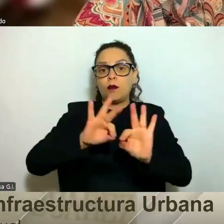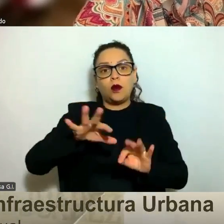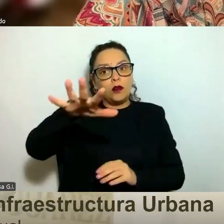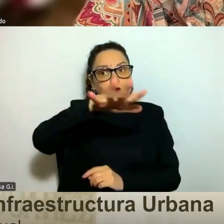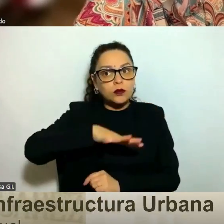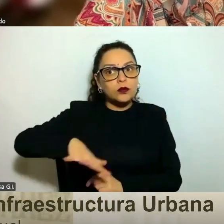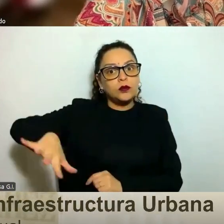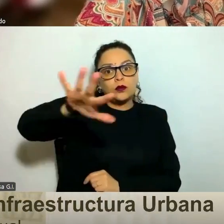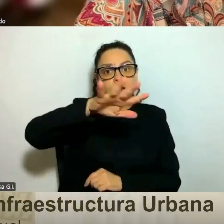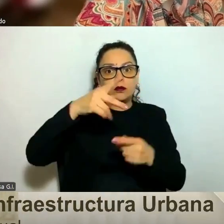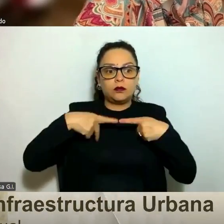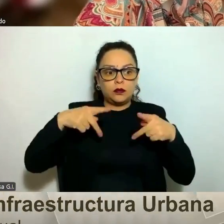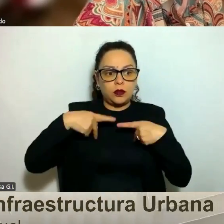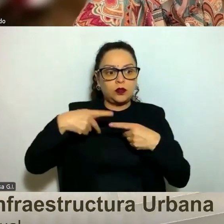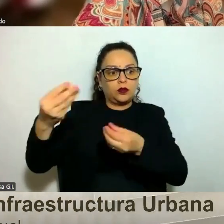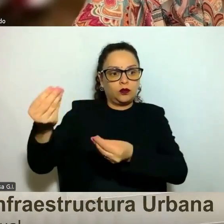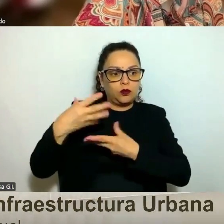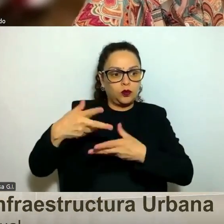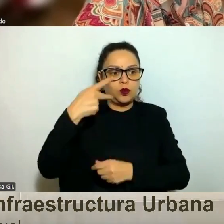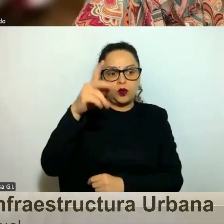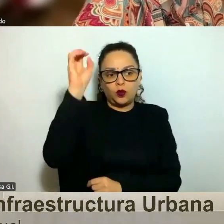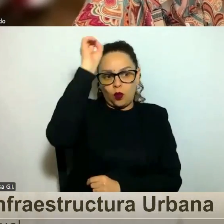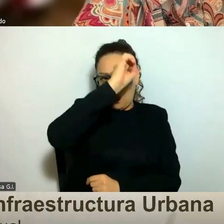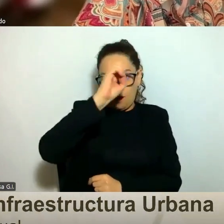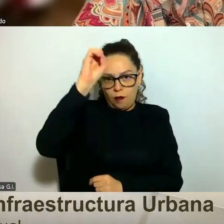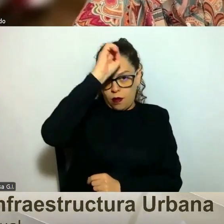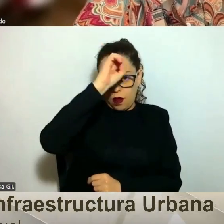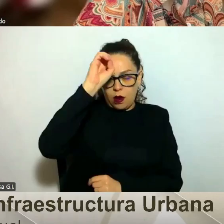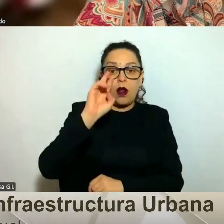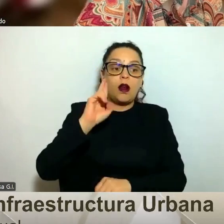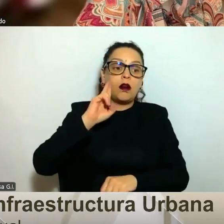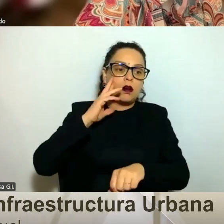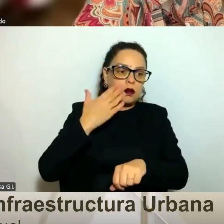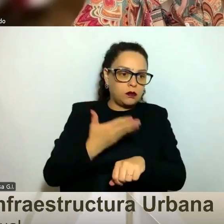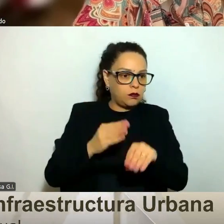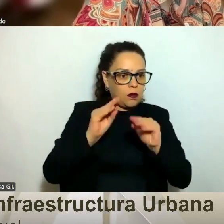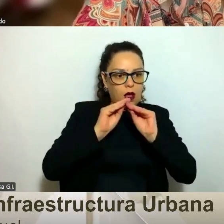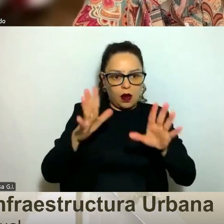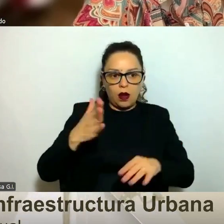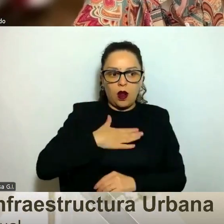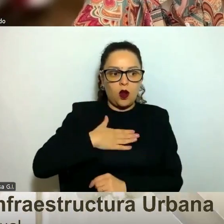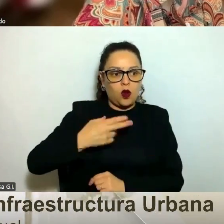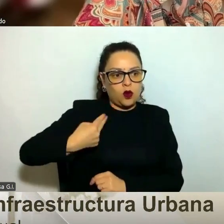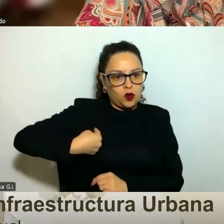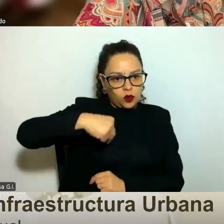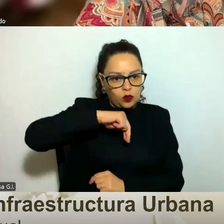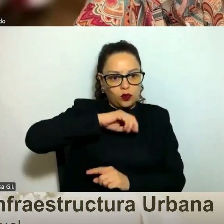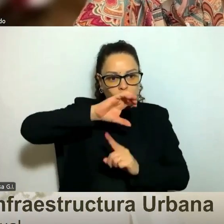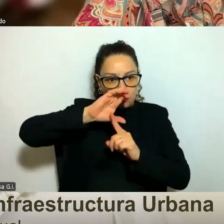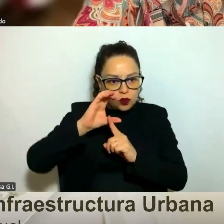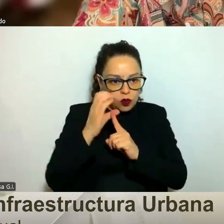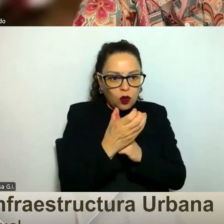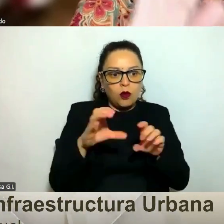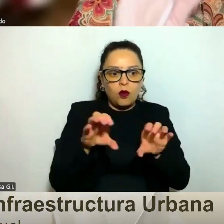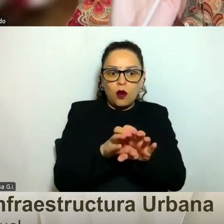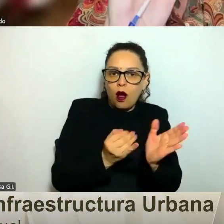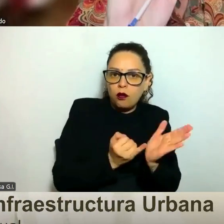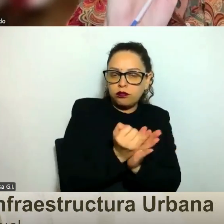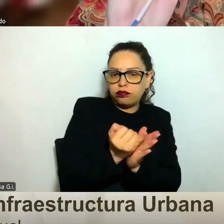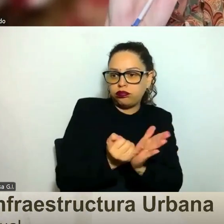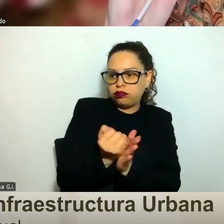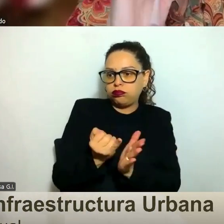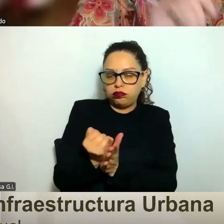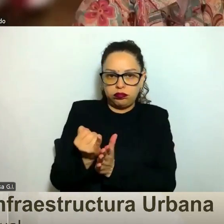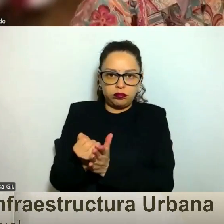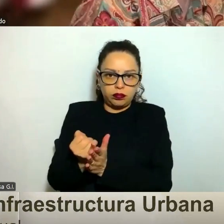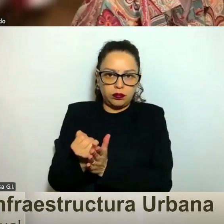los ciudadanos en este sentido y por supuesto que es responsabilidad de esta comisión determinar, pues evidentemente, la vocación que deberá de